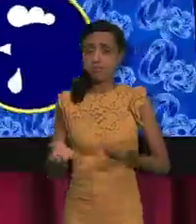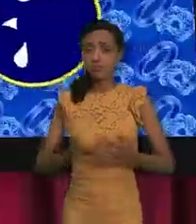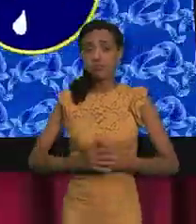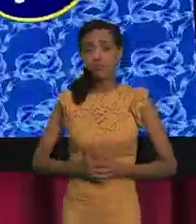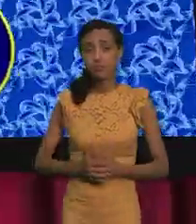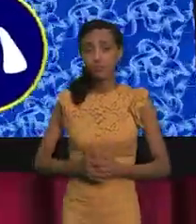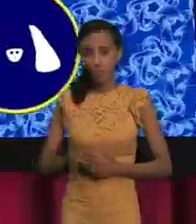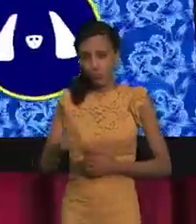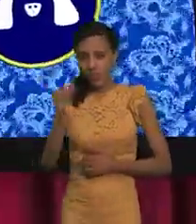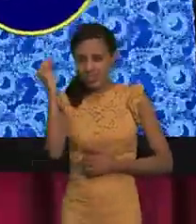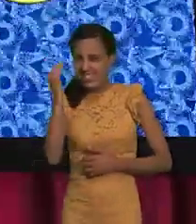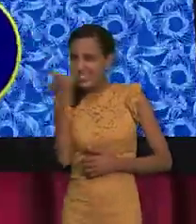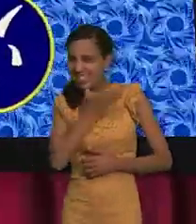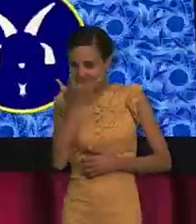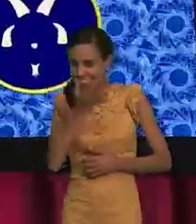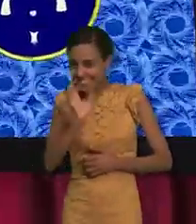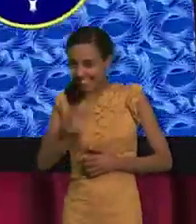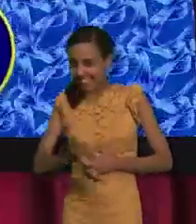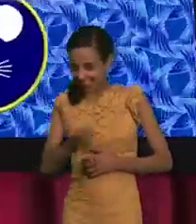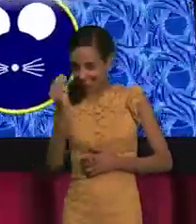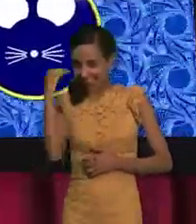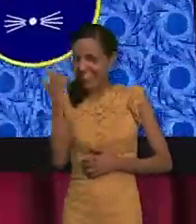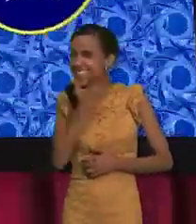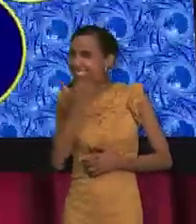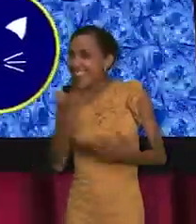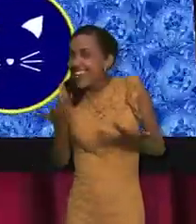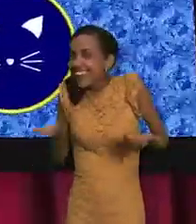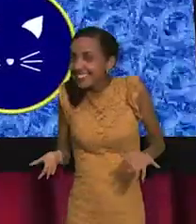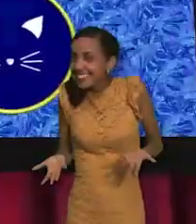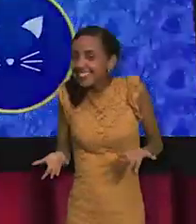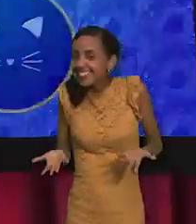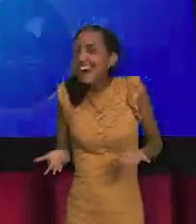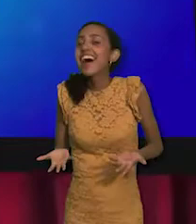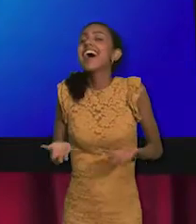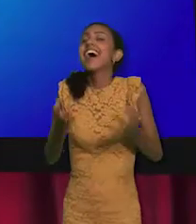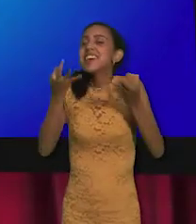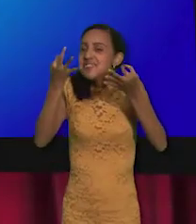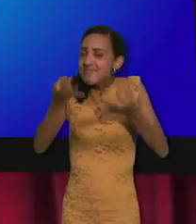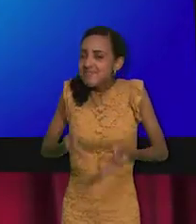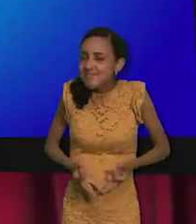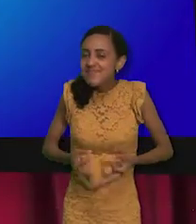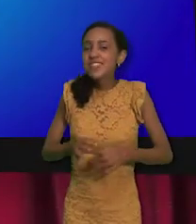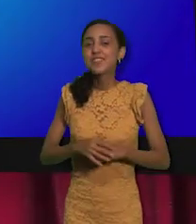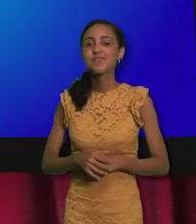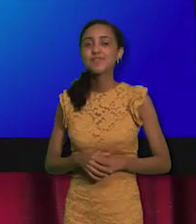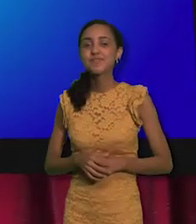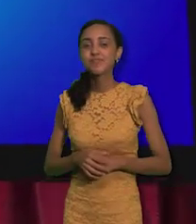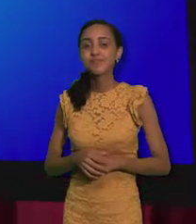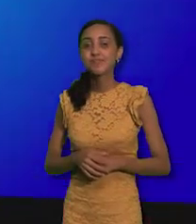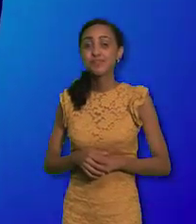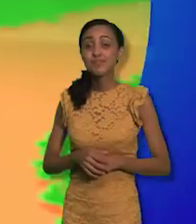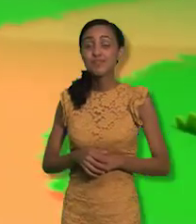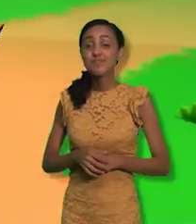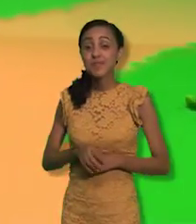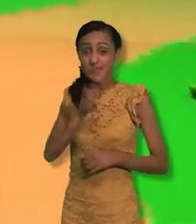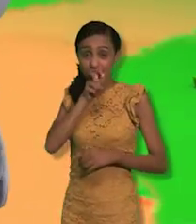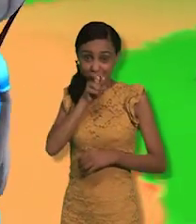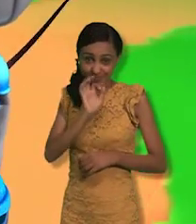Ustedes saben quién era, ¿verdad? ¿Quién? ¡Sí! ¡Ese mismitico!